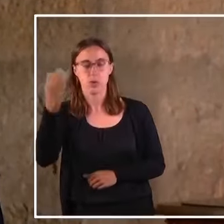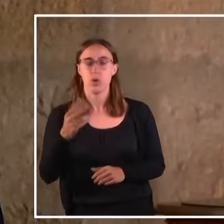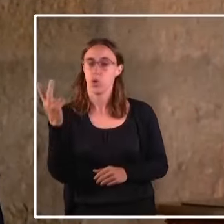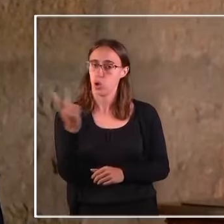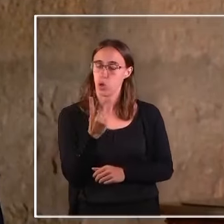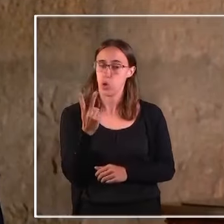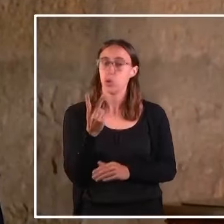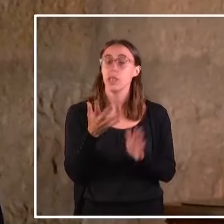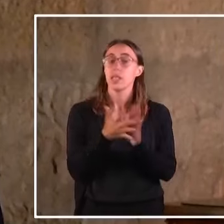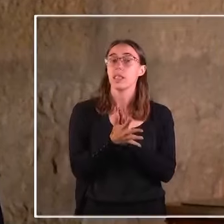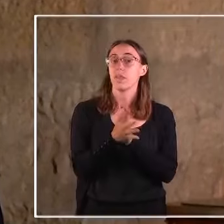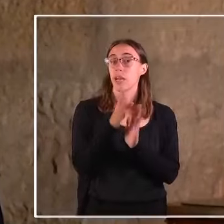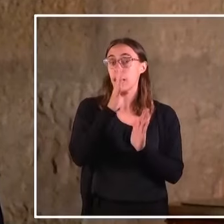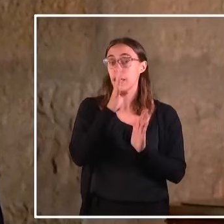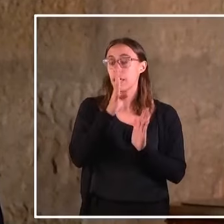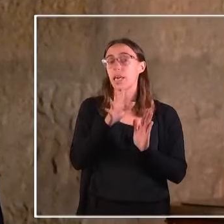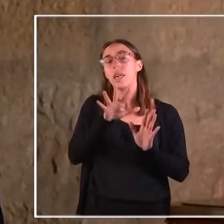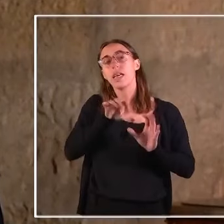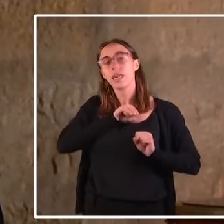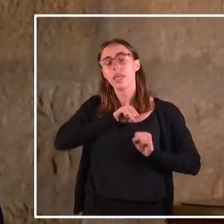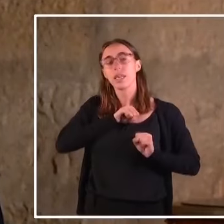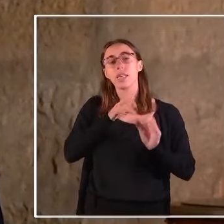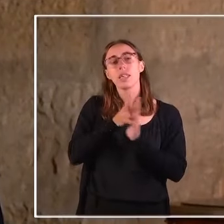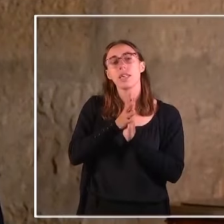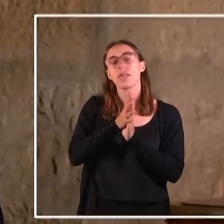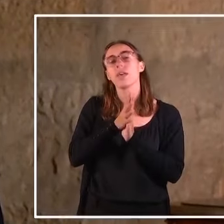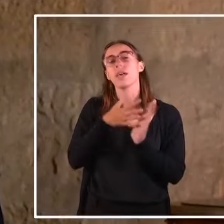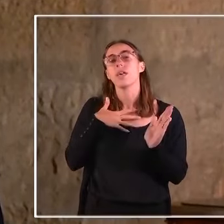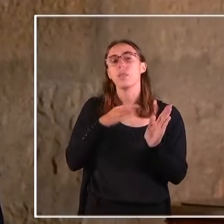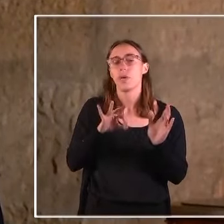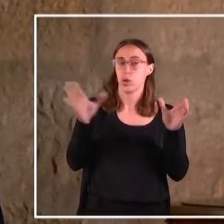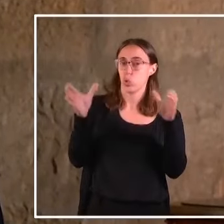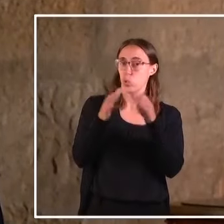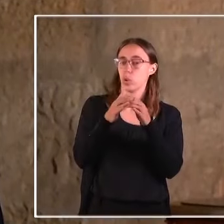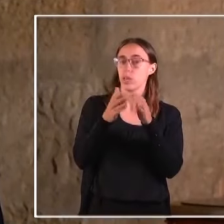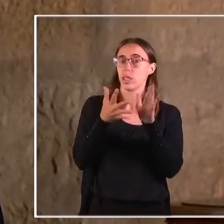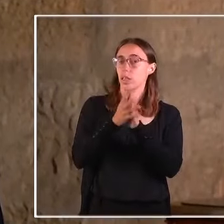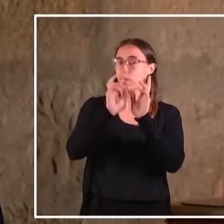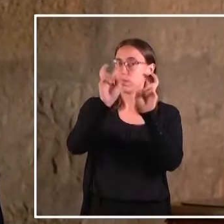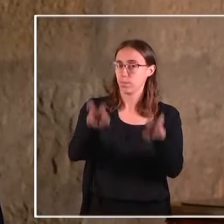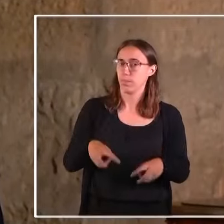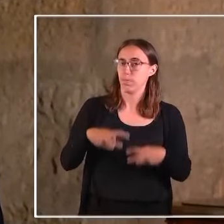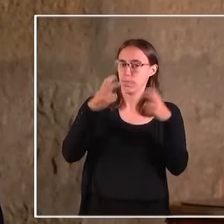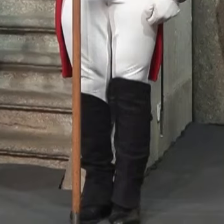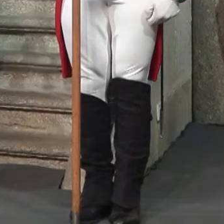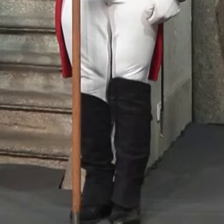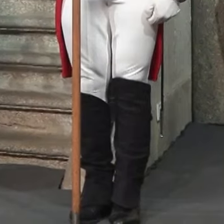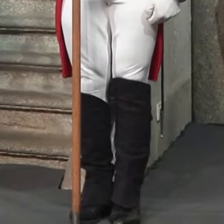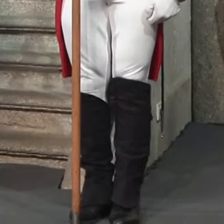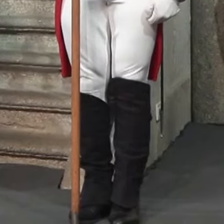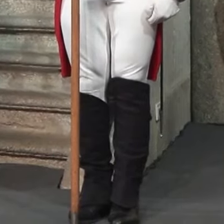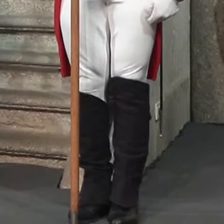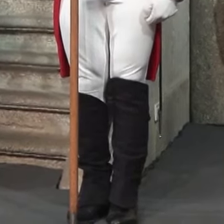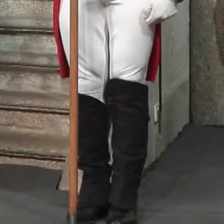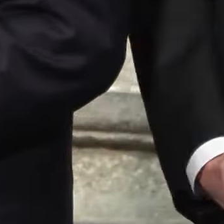Una legislatura que puede transformar el club comunitario que va a suponer una reformulación de estrategias. De este modo